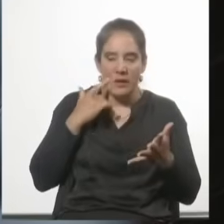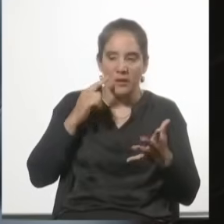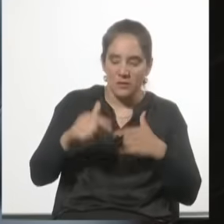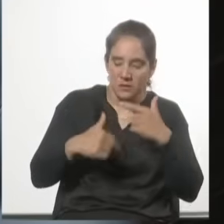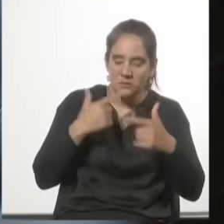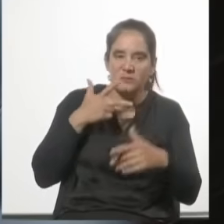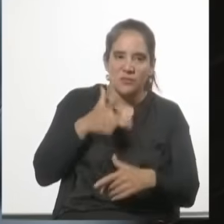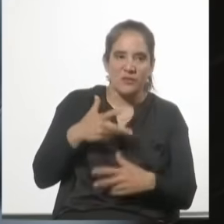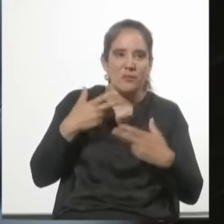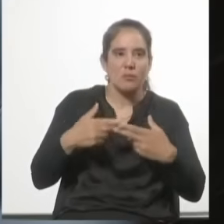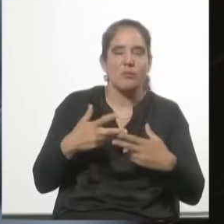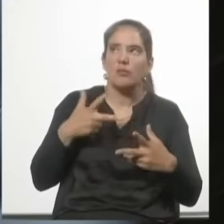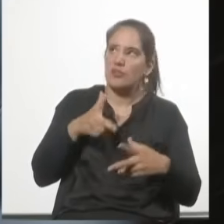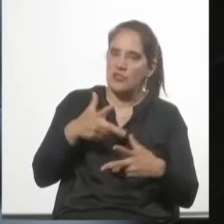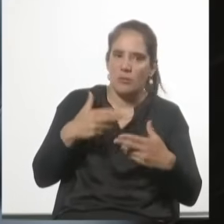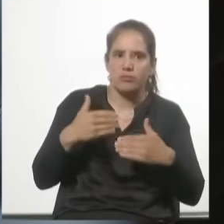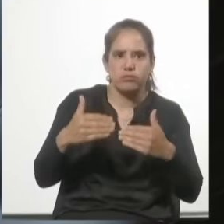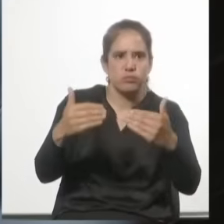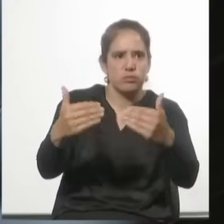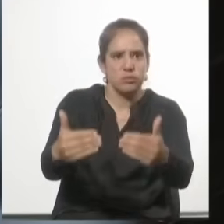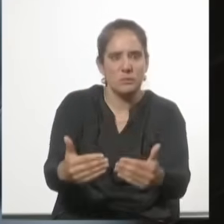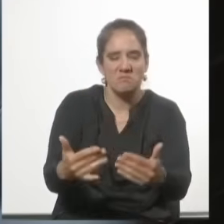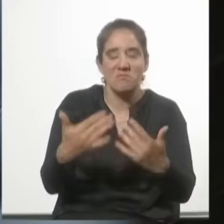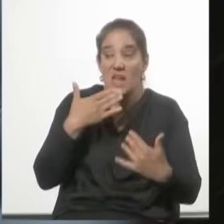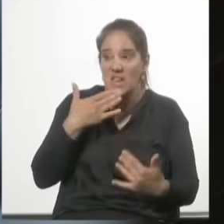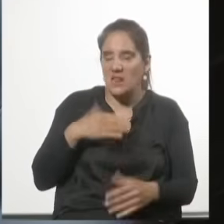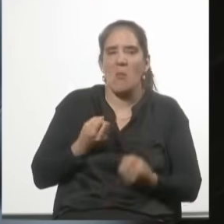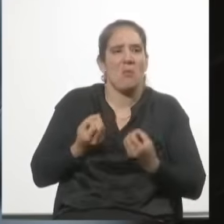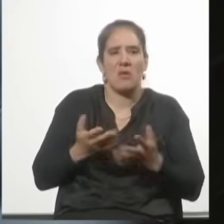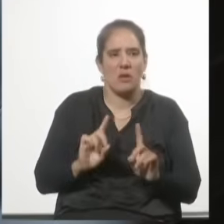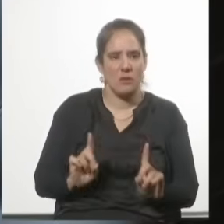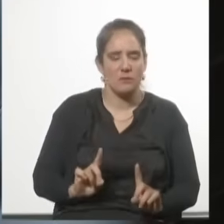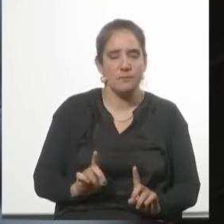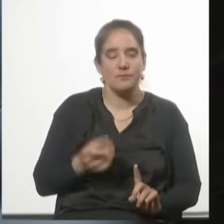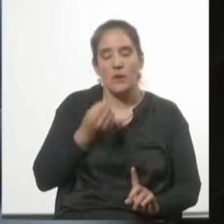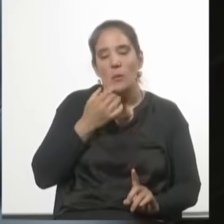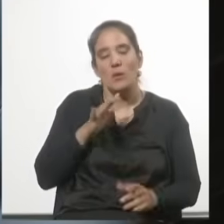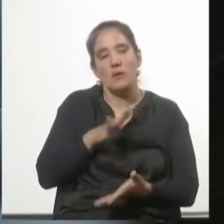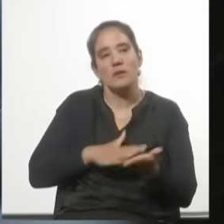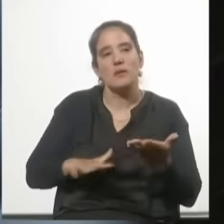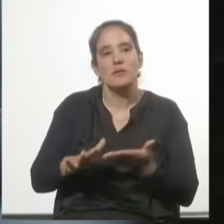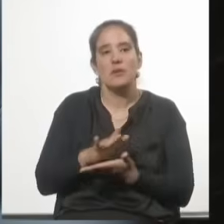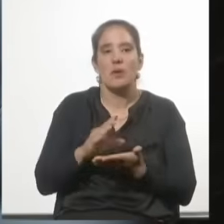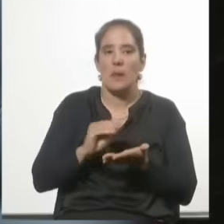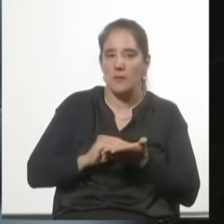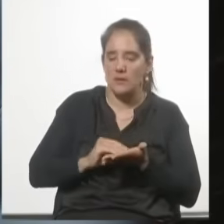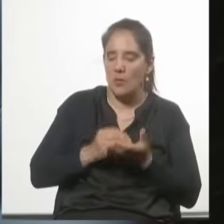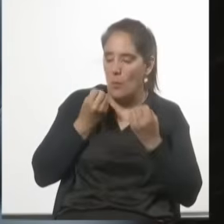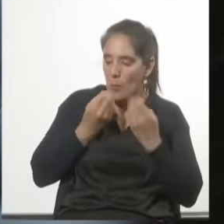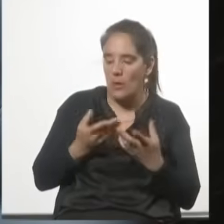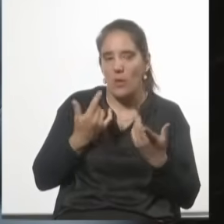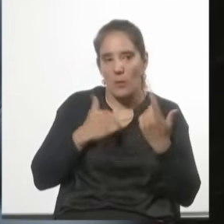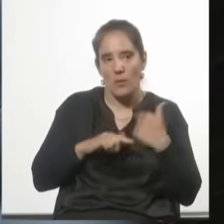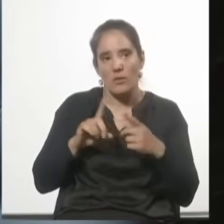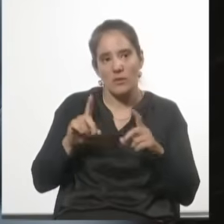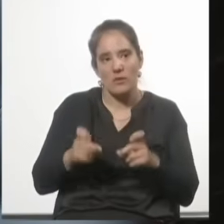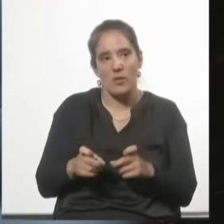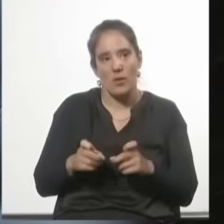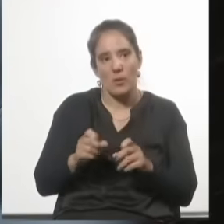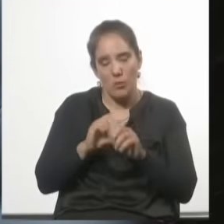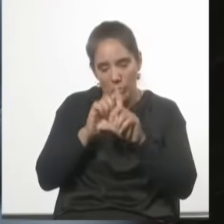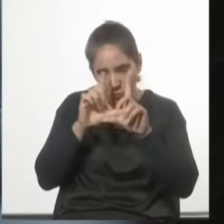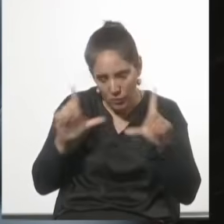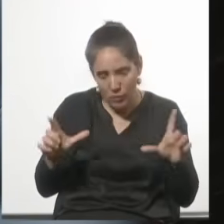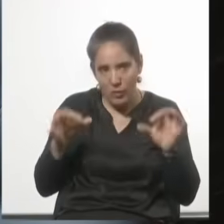fue otorgando tácitamente, entendemos es injustificable en el marco de una buena administración y debe sin duda merecer el más amplio